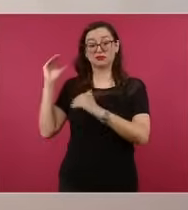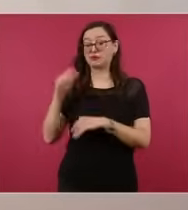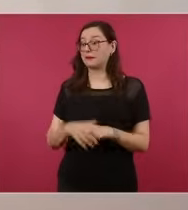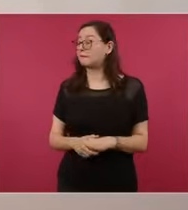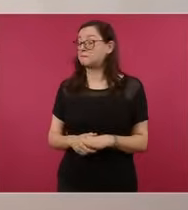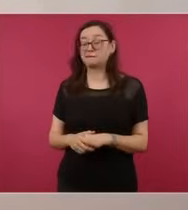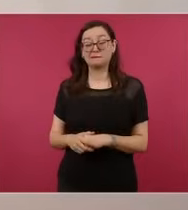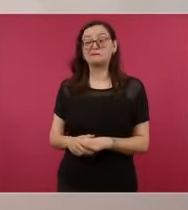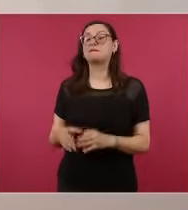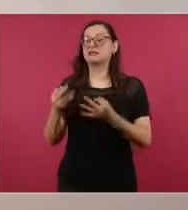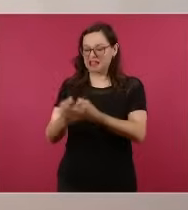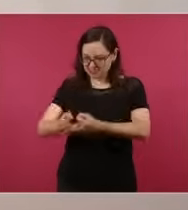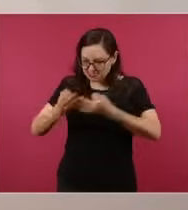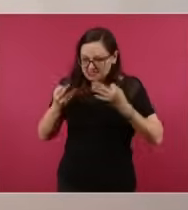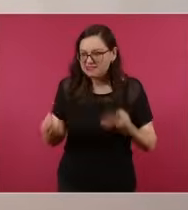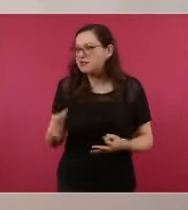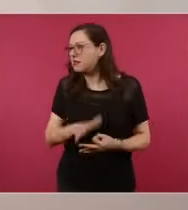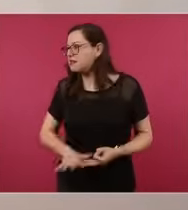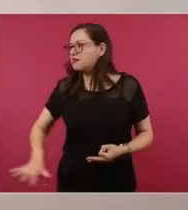Territorio, no escritorio.